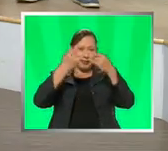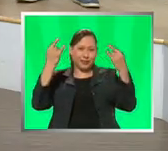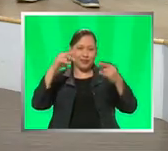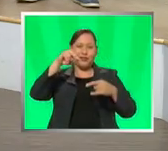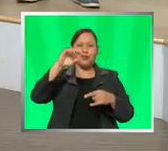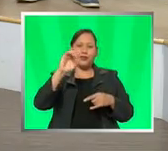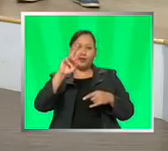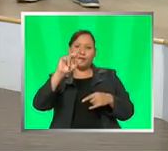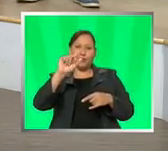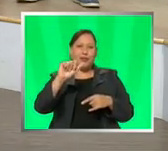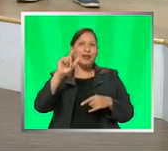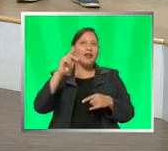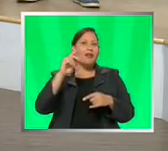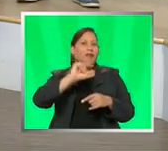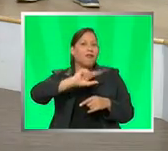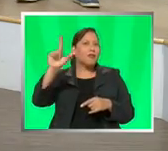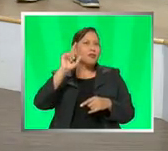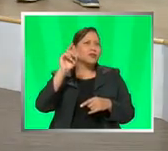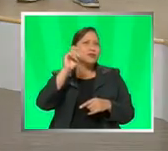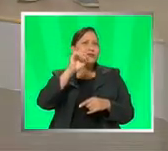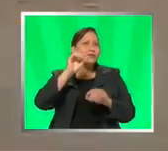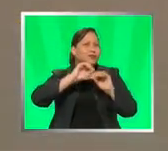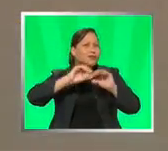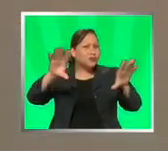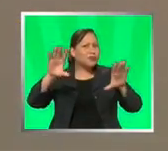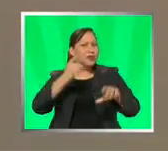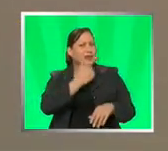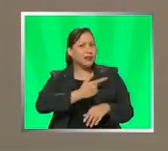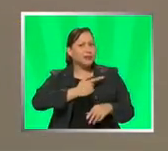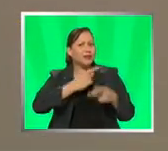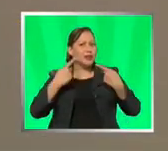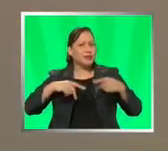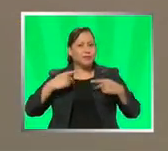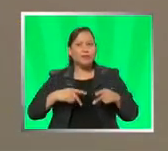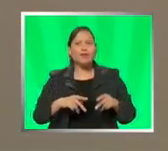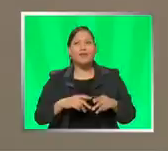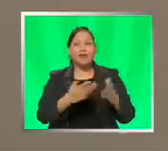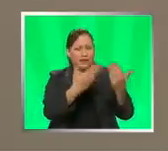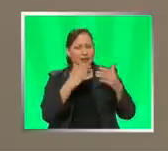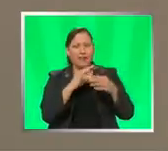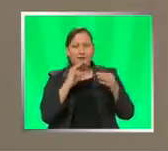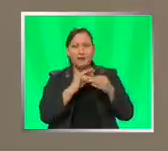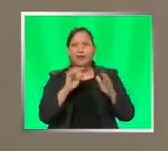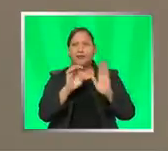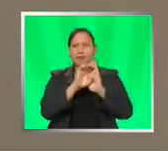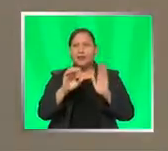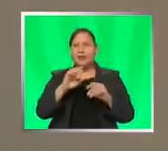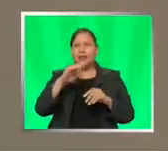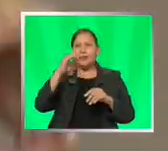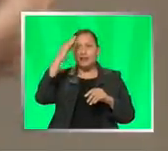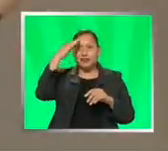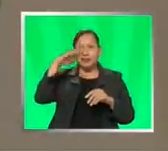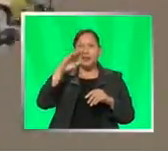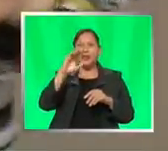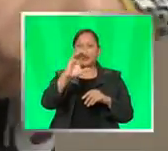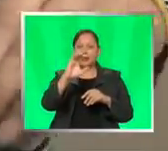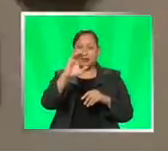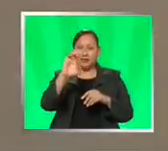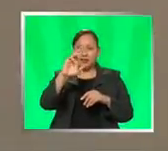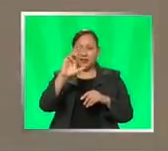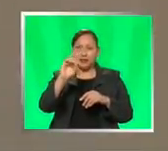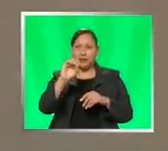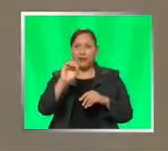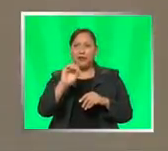sonada por todos lados. Quiero que me platiques un poquito. ¿De qué quieres que te platique? ¿De Señora Cero? Ah, de Señora Cero, bueno,